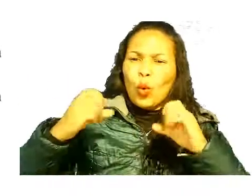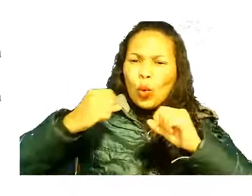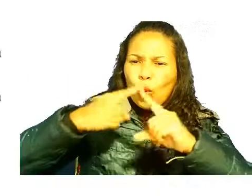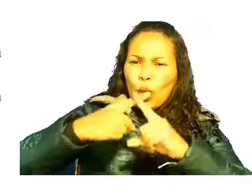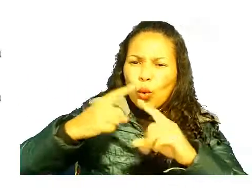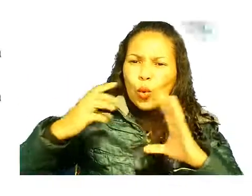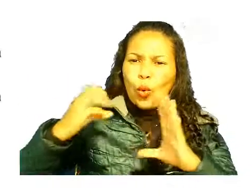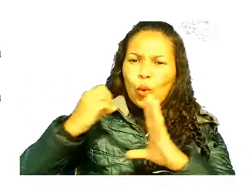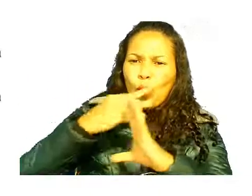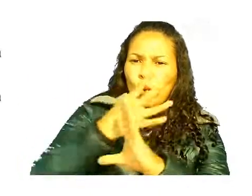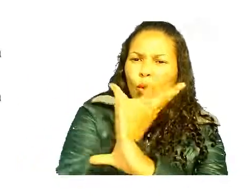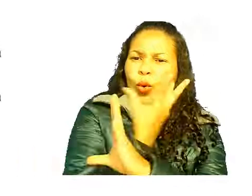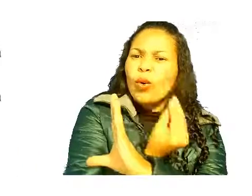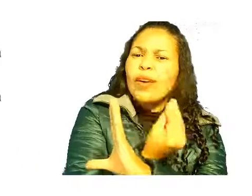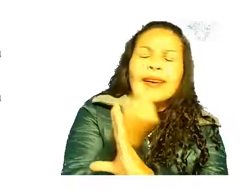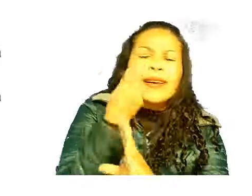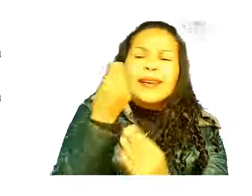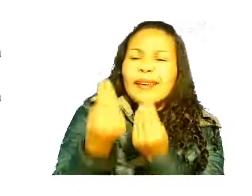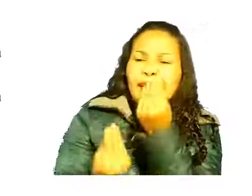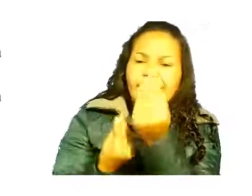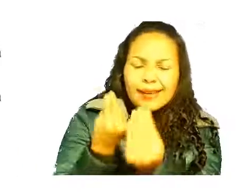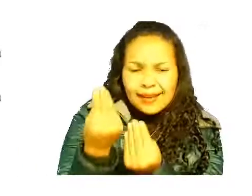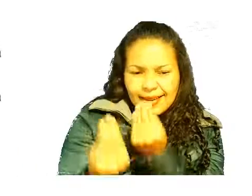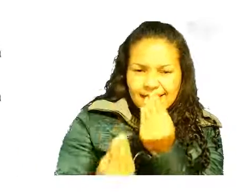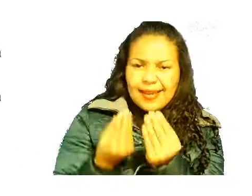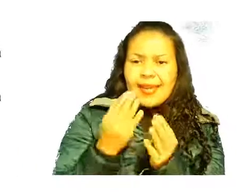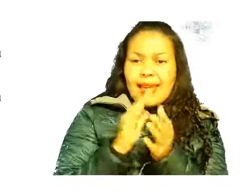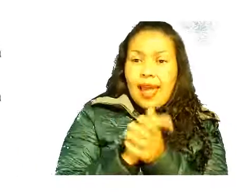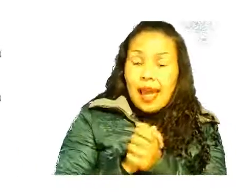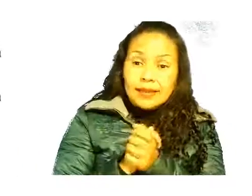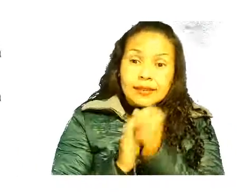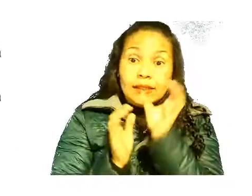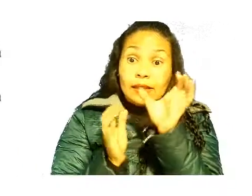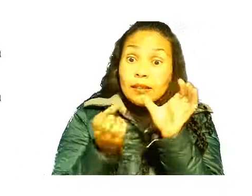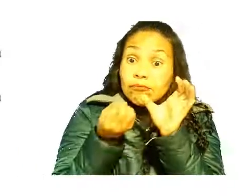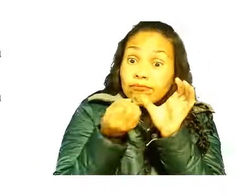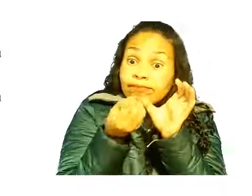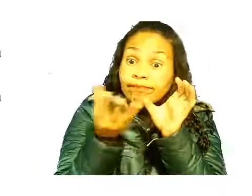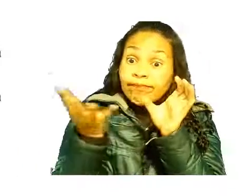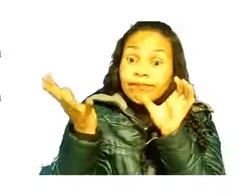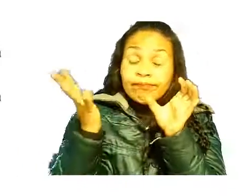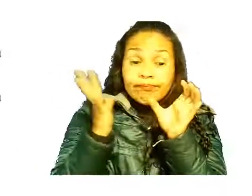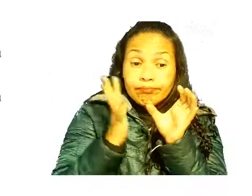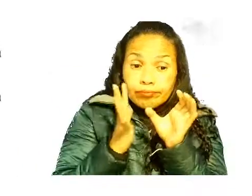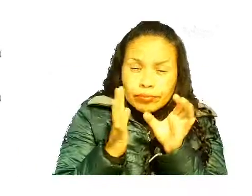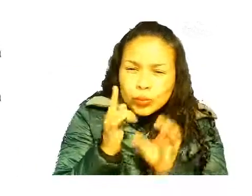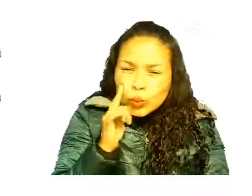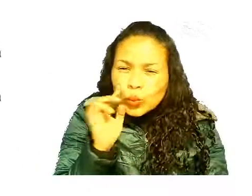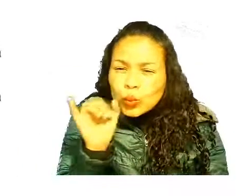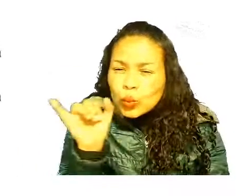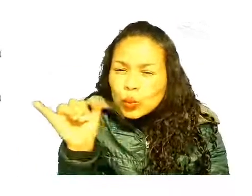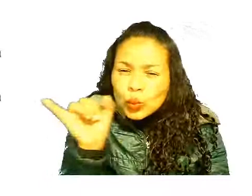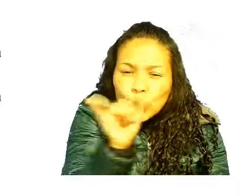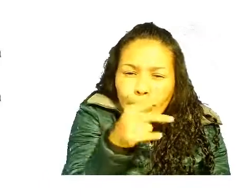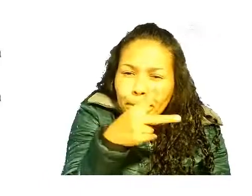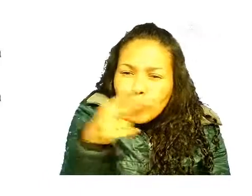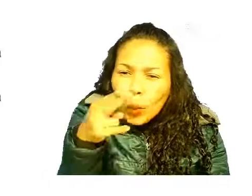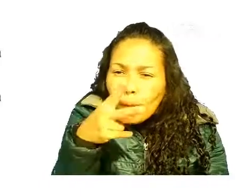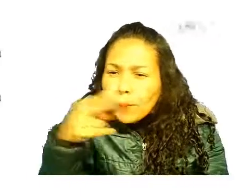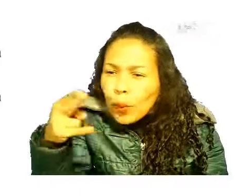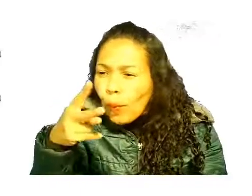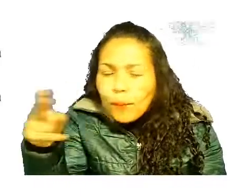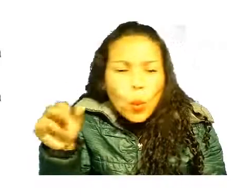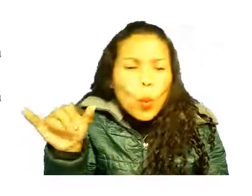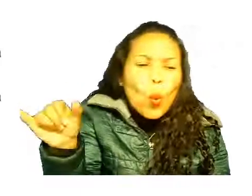¿Qué debemos hacer para factorizar un factor común de un polinomio? Como lo vimos anteriormente, primero debemos extraer